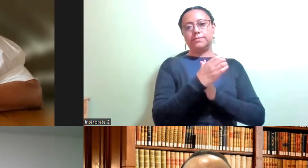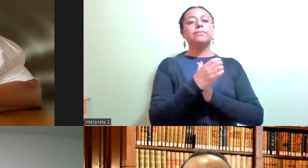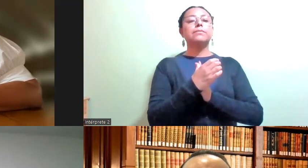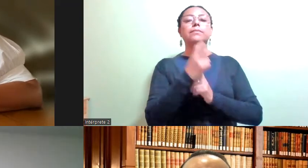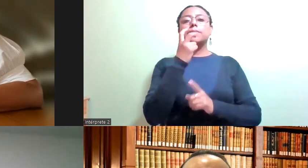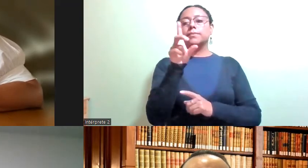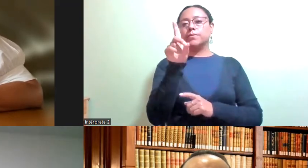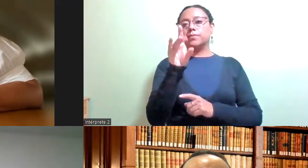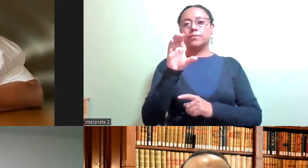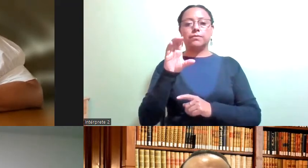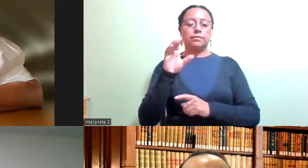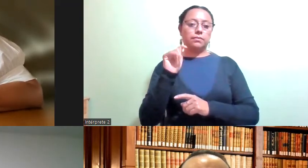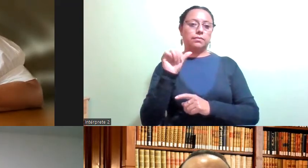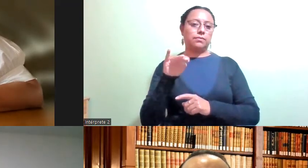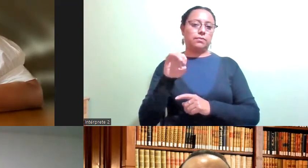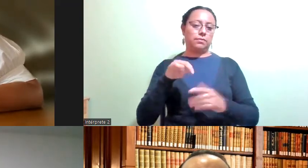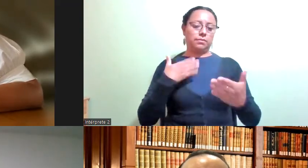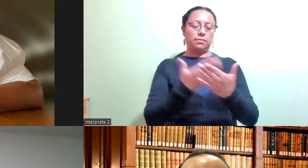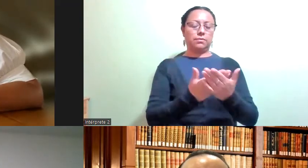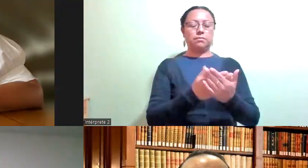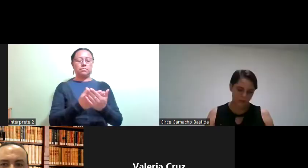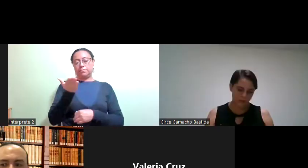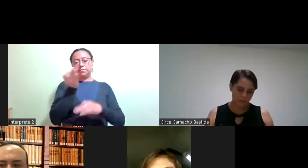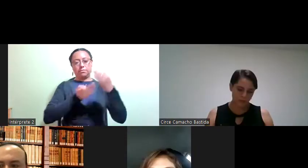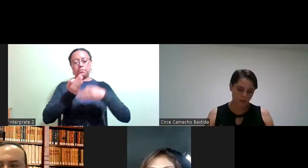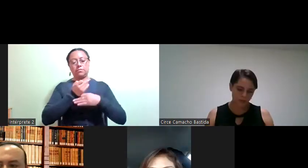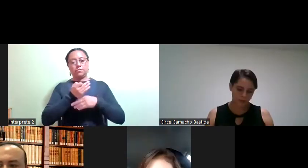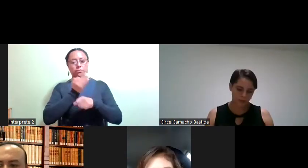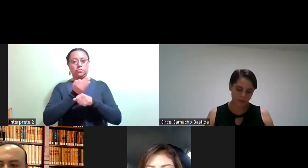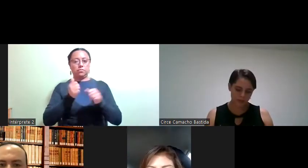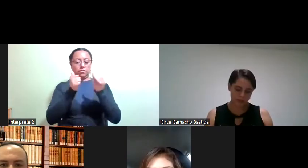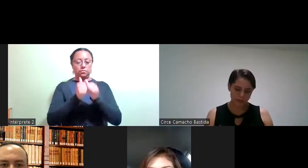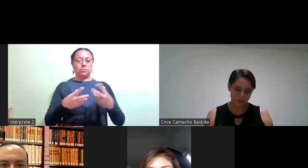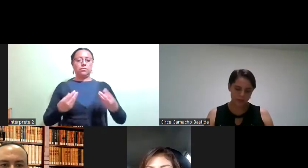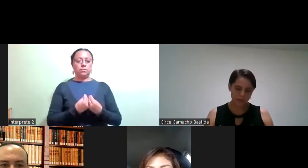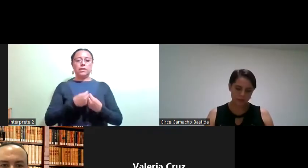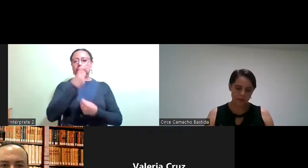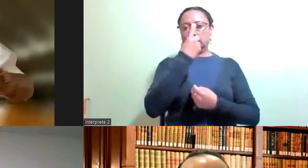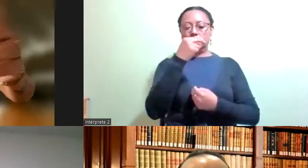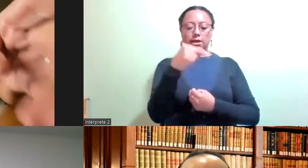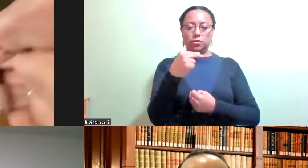dictamen, solicitándoles a los presentes mencionar su nombre y el sentido de su